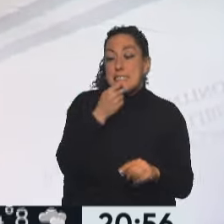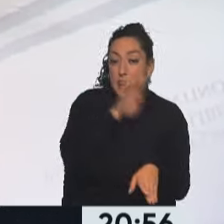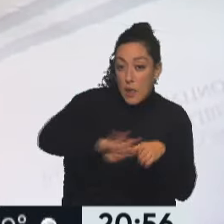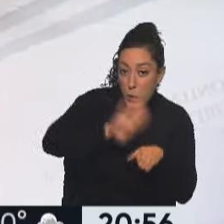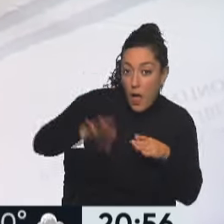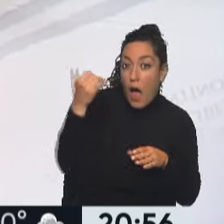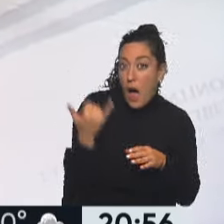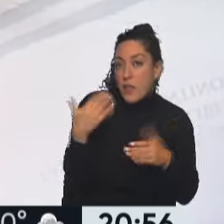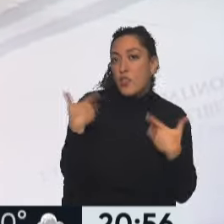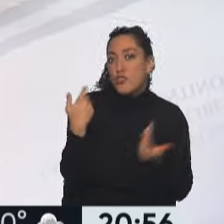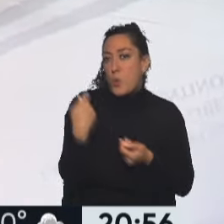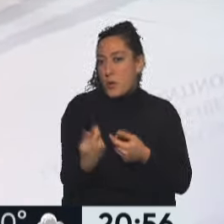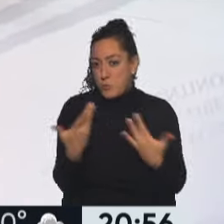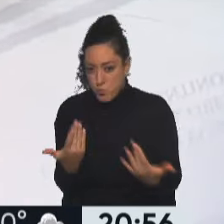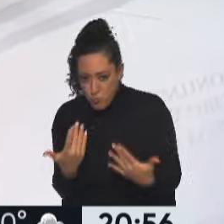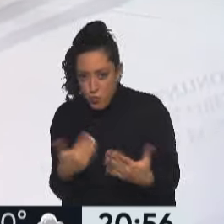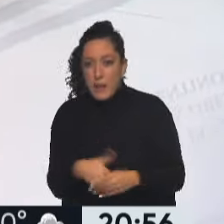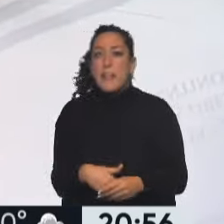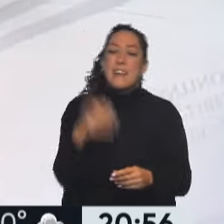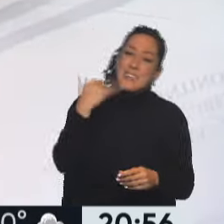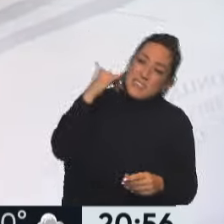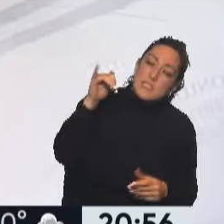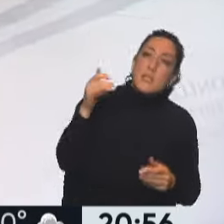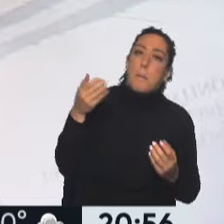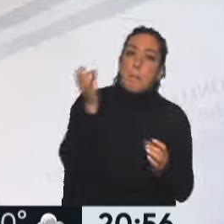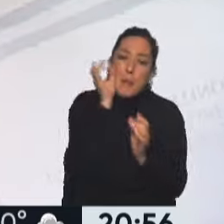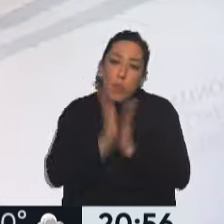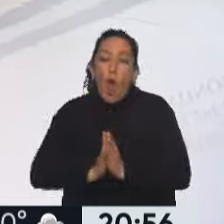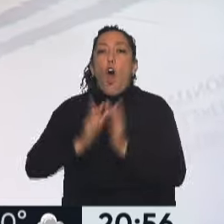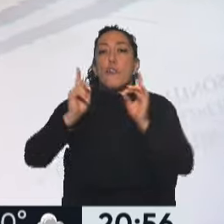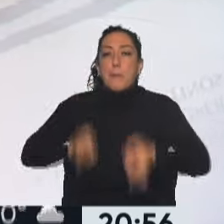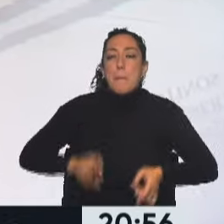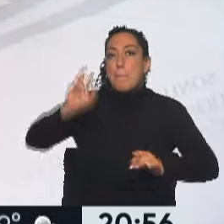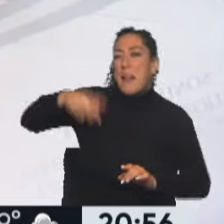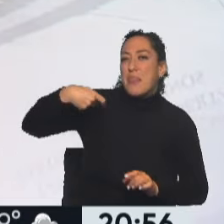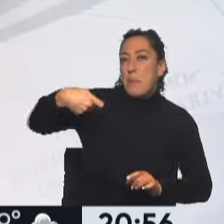AFIP, con condonación de intereses y diferentes planes de pago. Todo está por